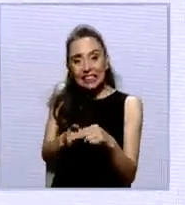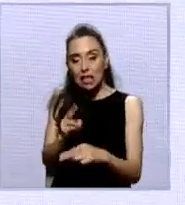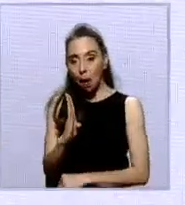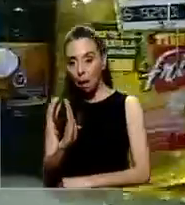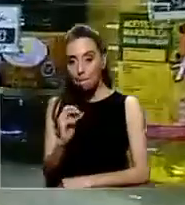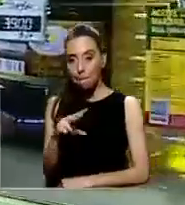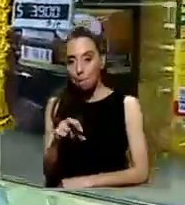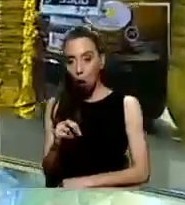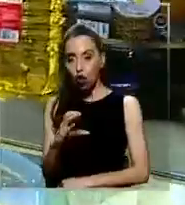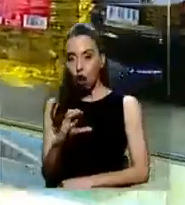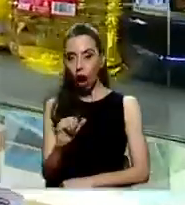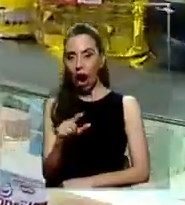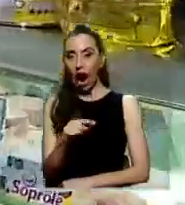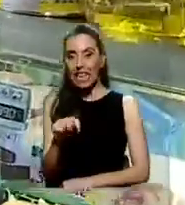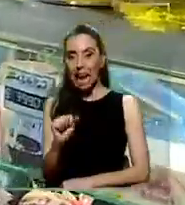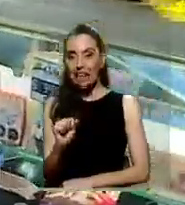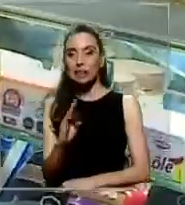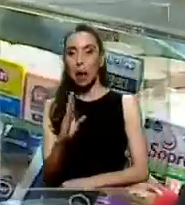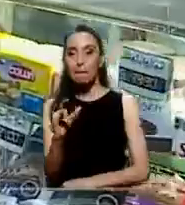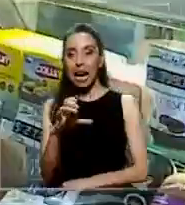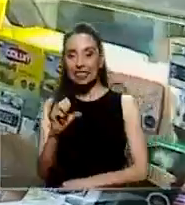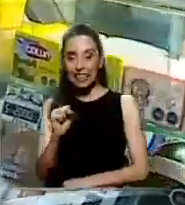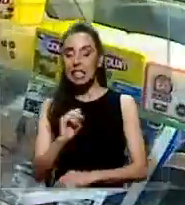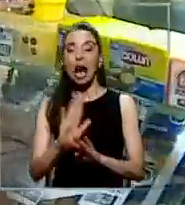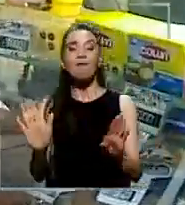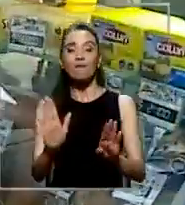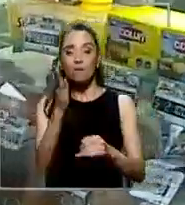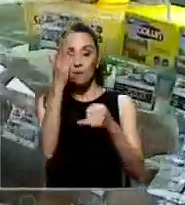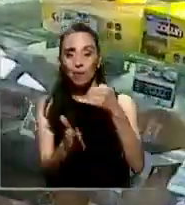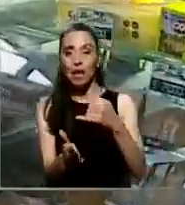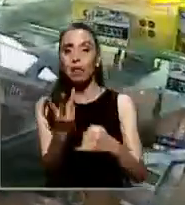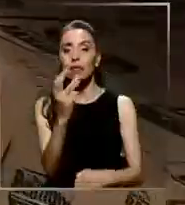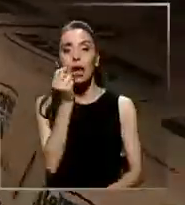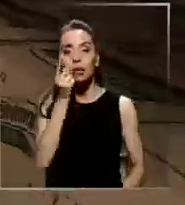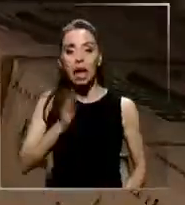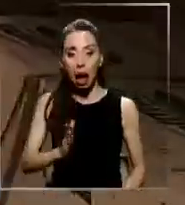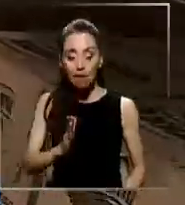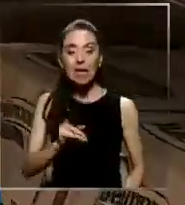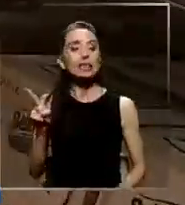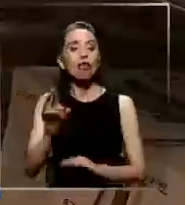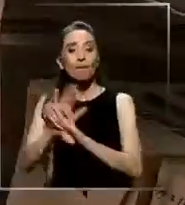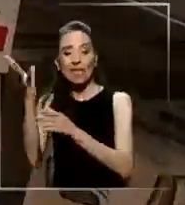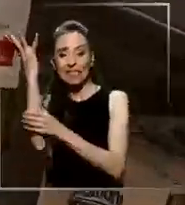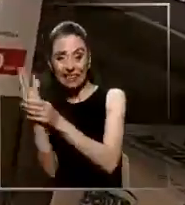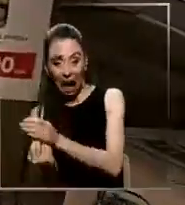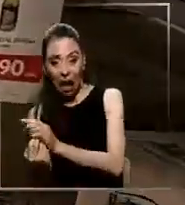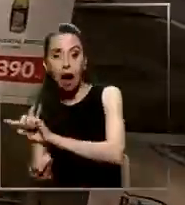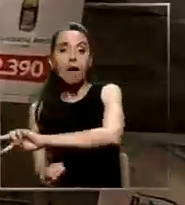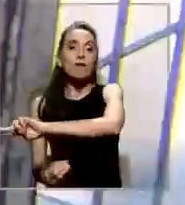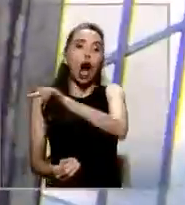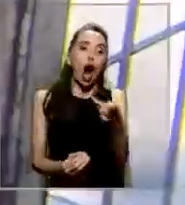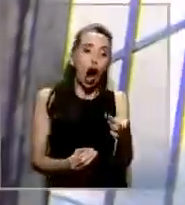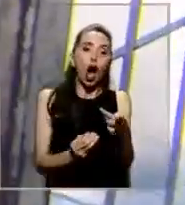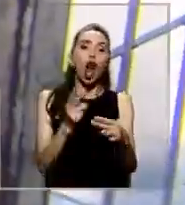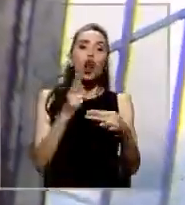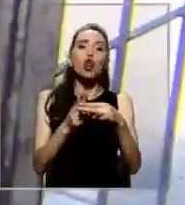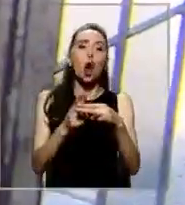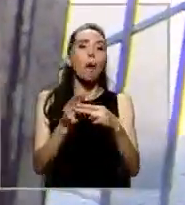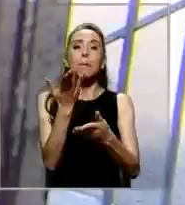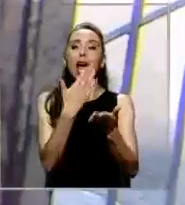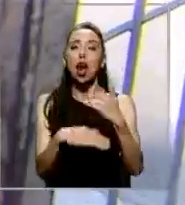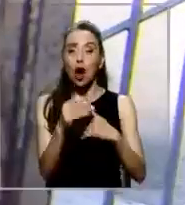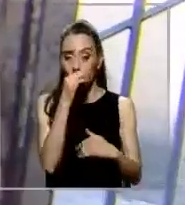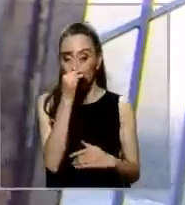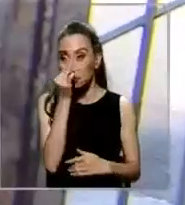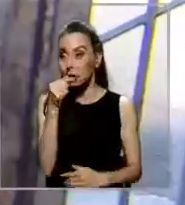ahora sigue vigente pero que tiene fecha de término para el próximo 30 de abril. Después de esa fecha debería cambiar de nombre. De